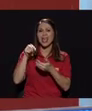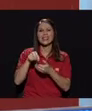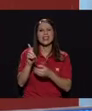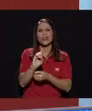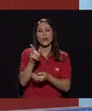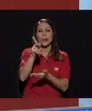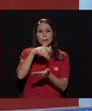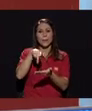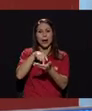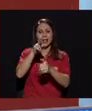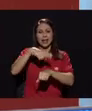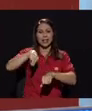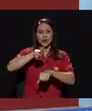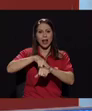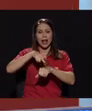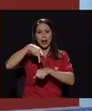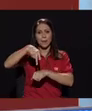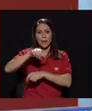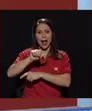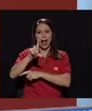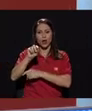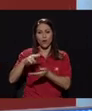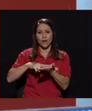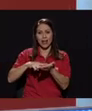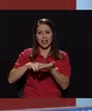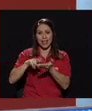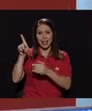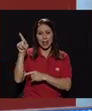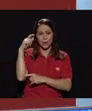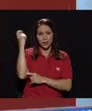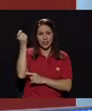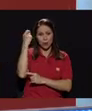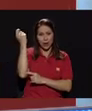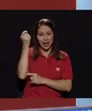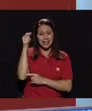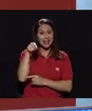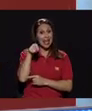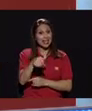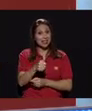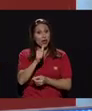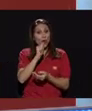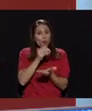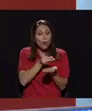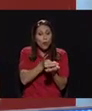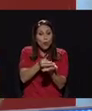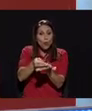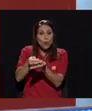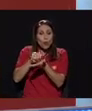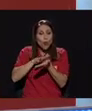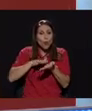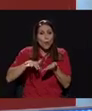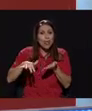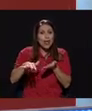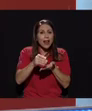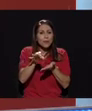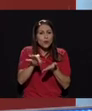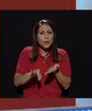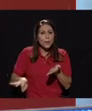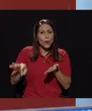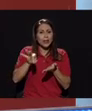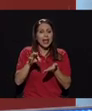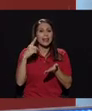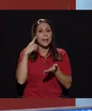está en el Parque Nacional Palo Verde, en la provincia de Guanacaste. Es un humedal muy importante por la migración